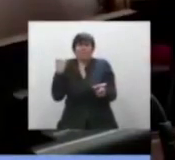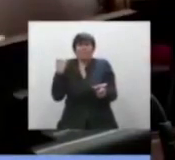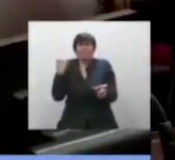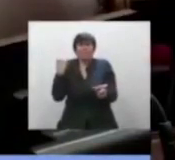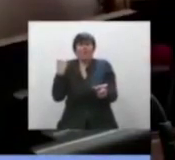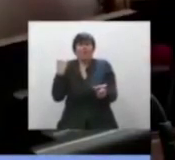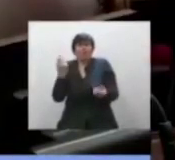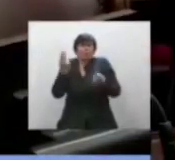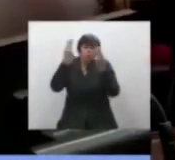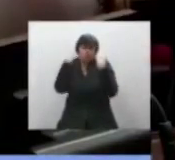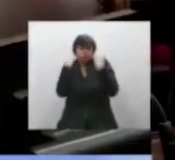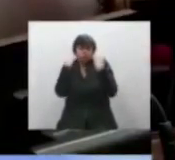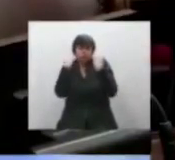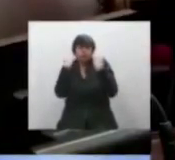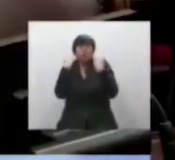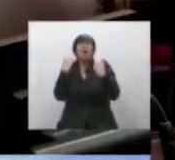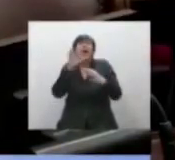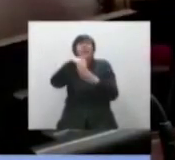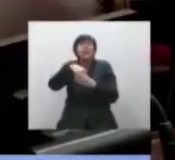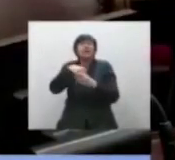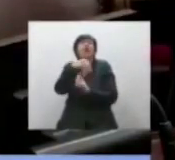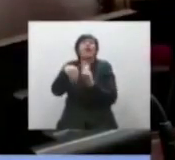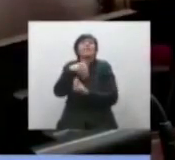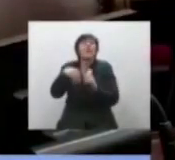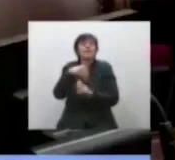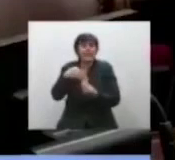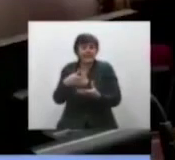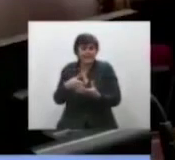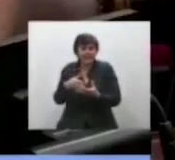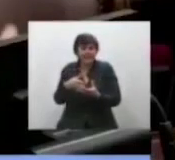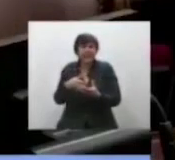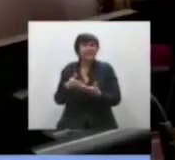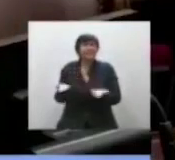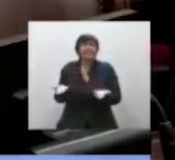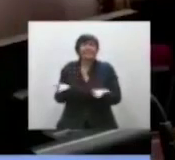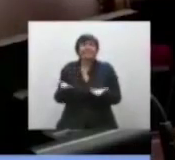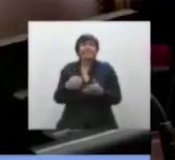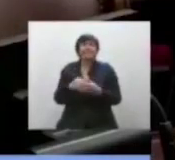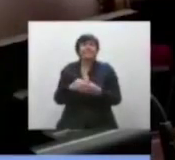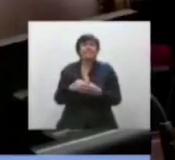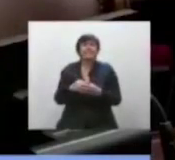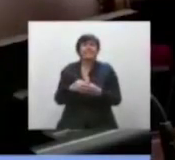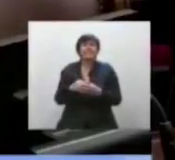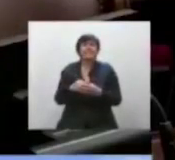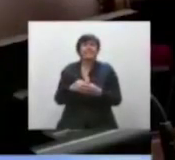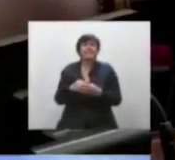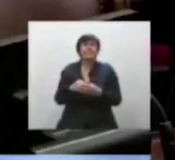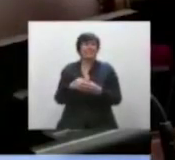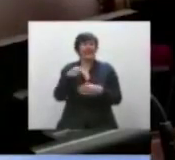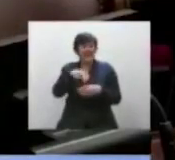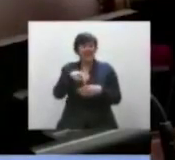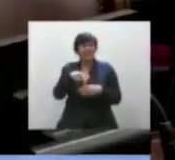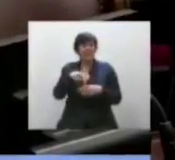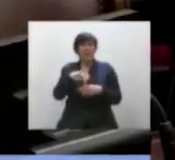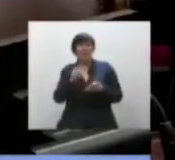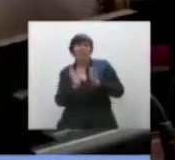obligatorio atenderla sin necesidad de que ella demuestre haber sido violada y un montón de otras cosas. Esta gente va por eso. Va por eso también. Lo han dicho en varios